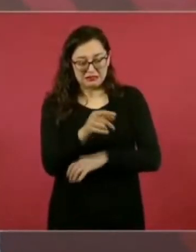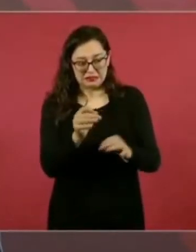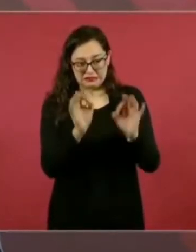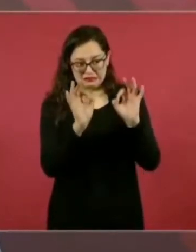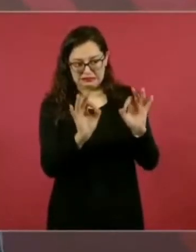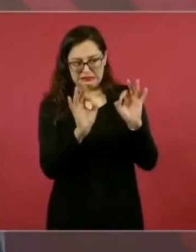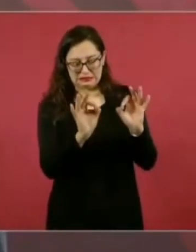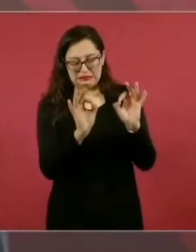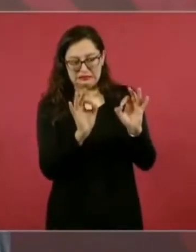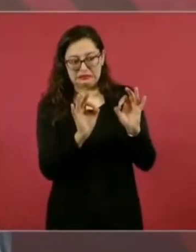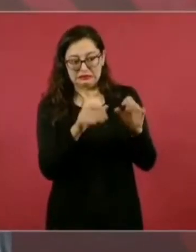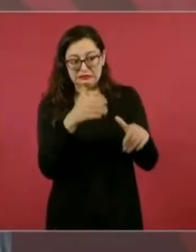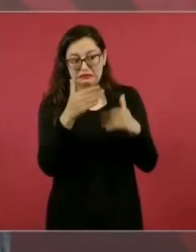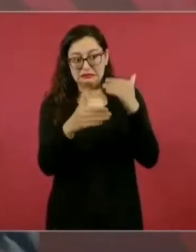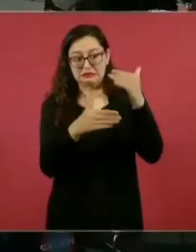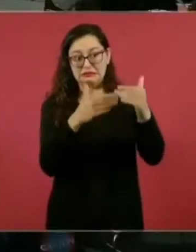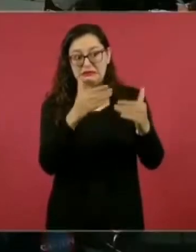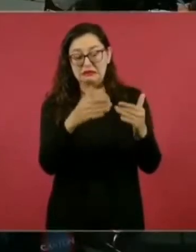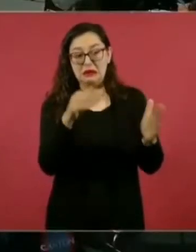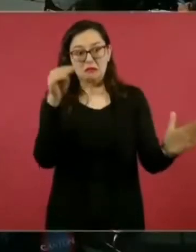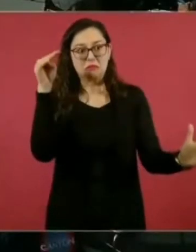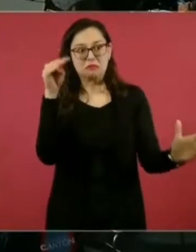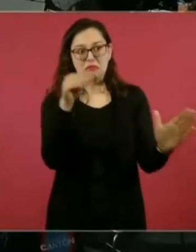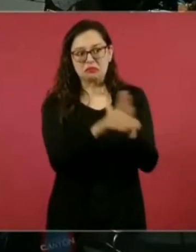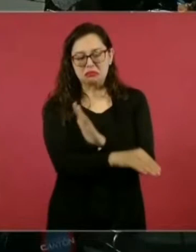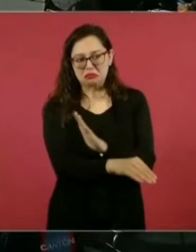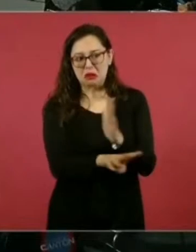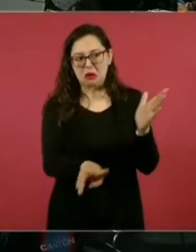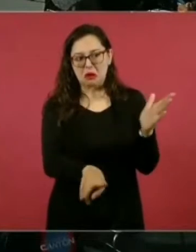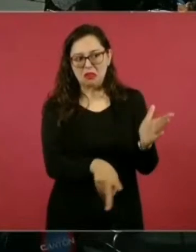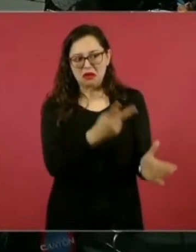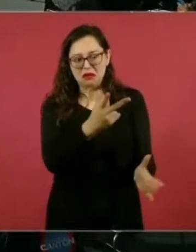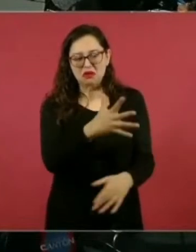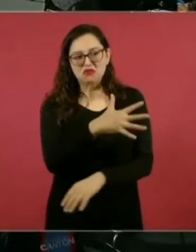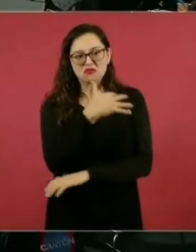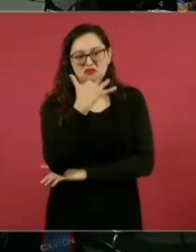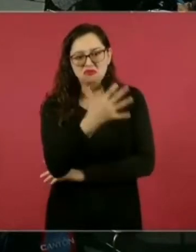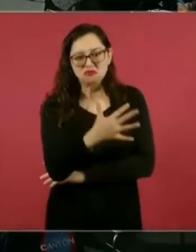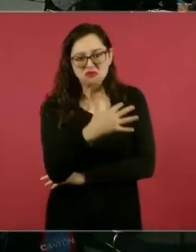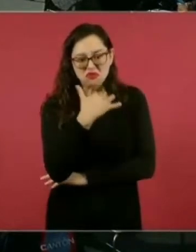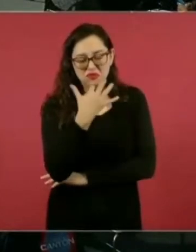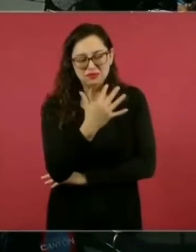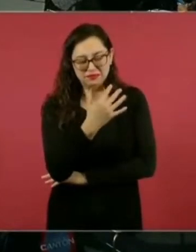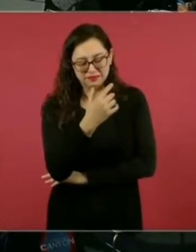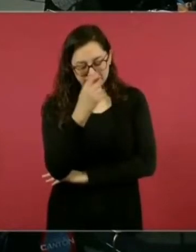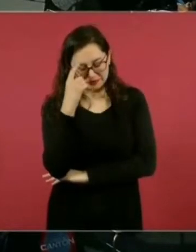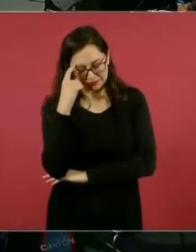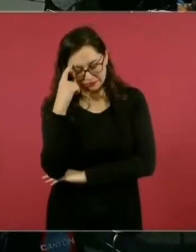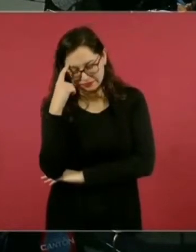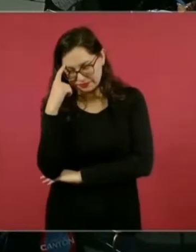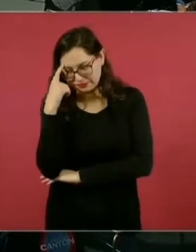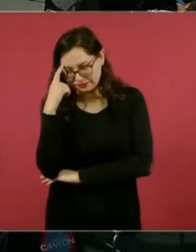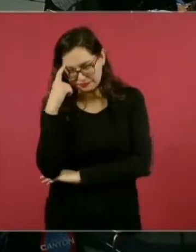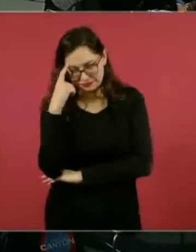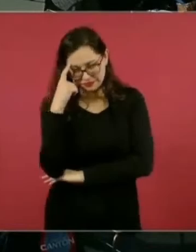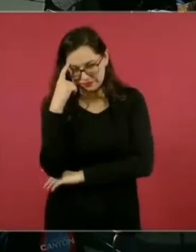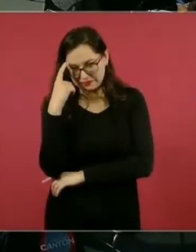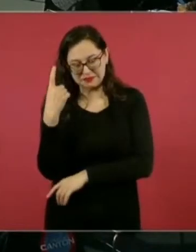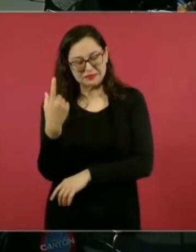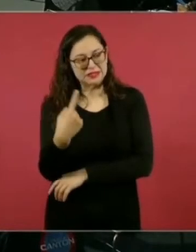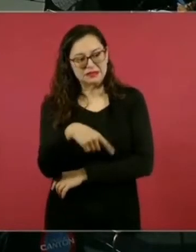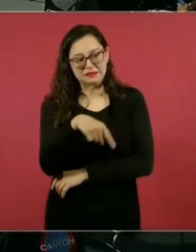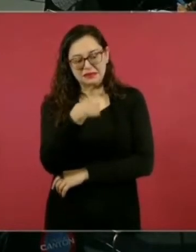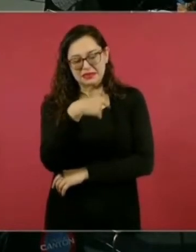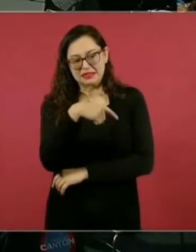por la borda, tirarse. Y estamos hablando de la seguridad pública. Entonces,